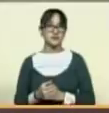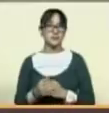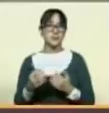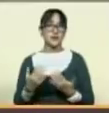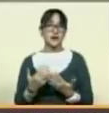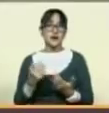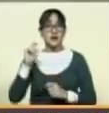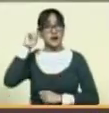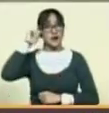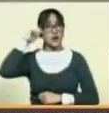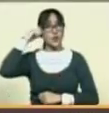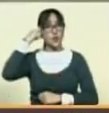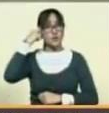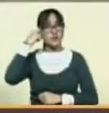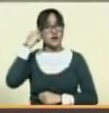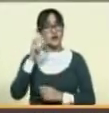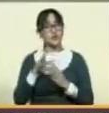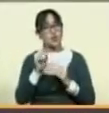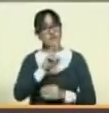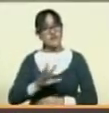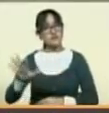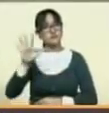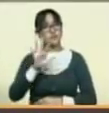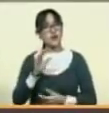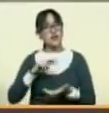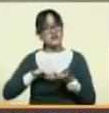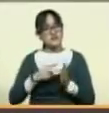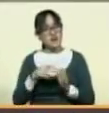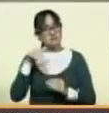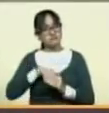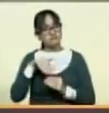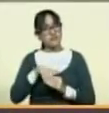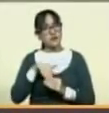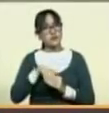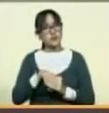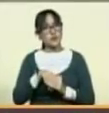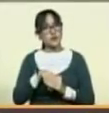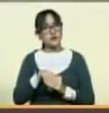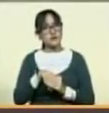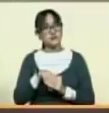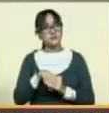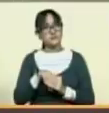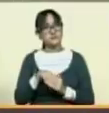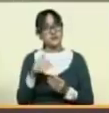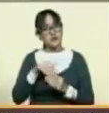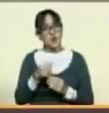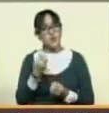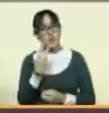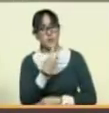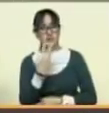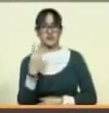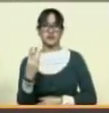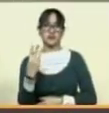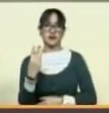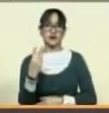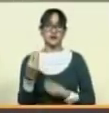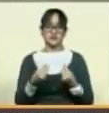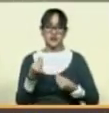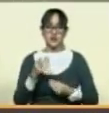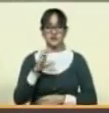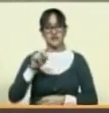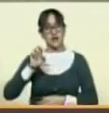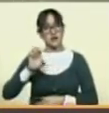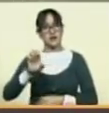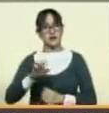Estamos recordándole al país lo que significa la campaña electoral. Esto es la elección número 23 que está haciendo el Consejo